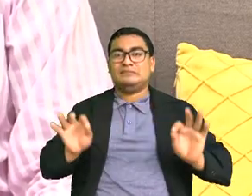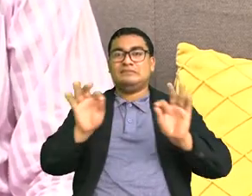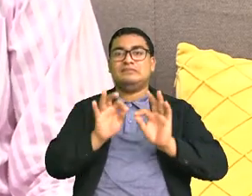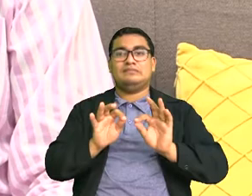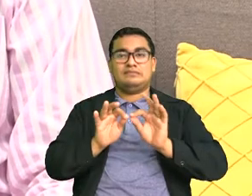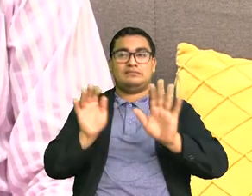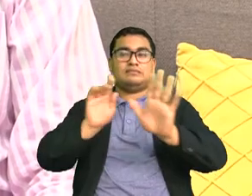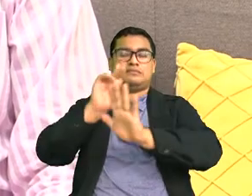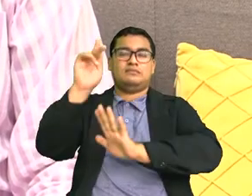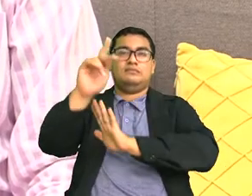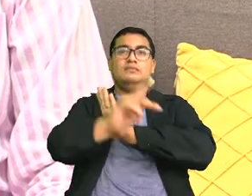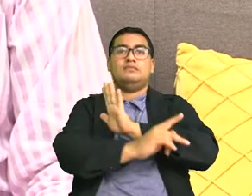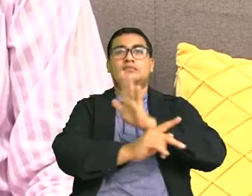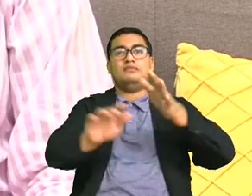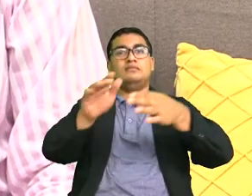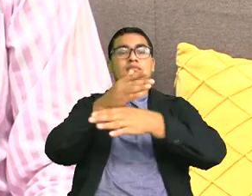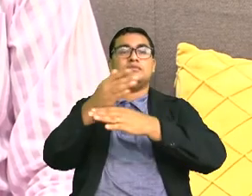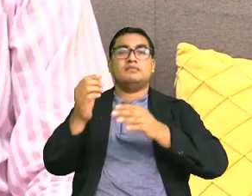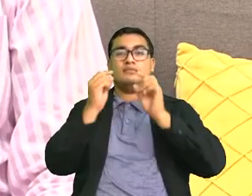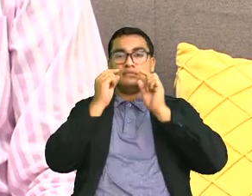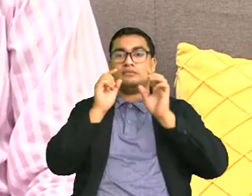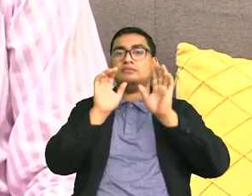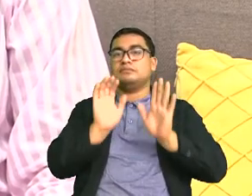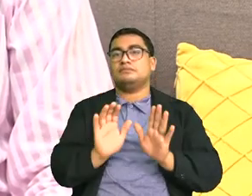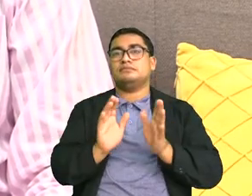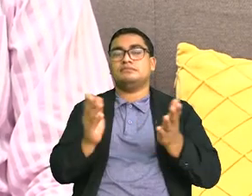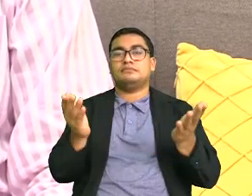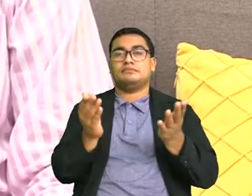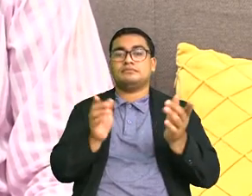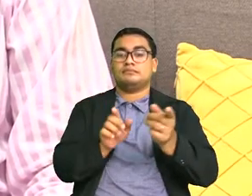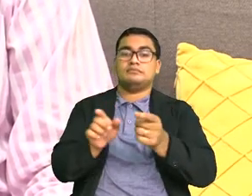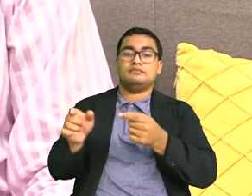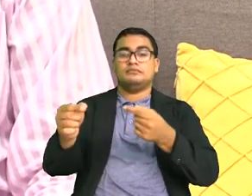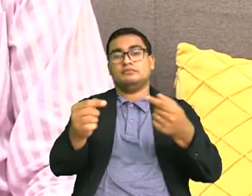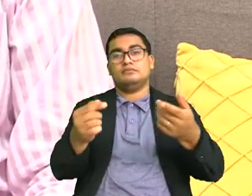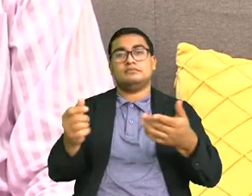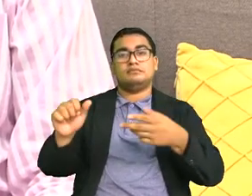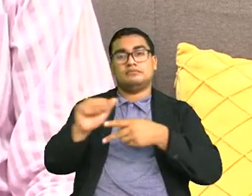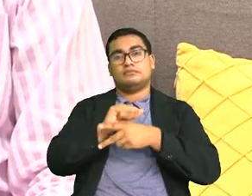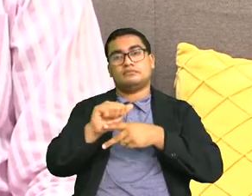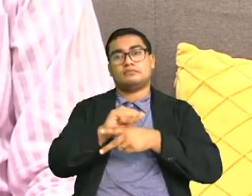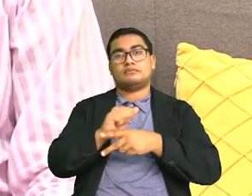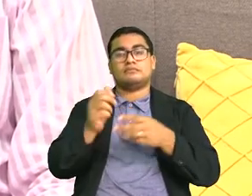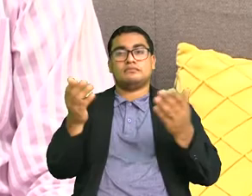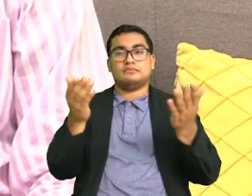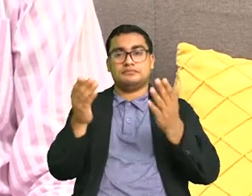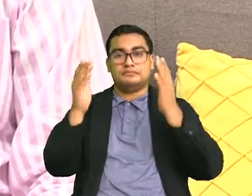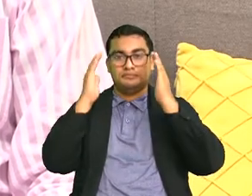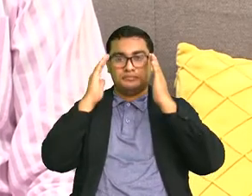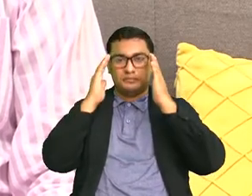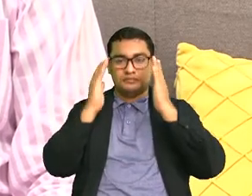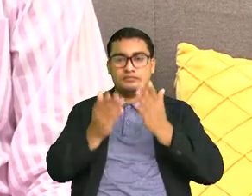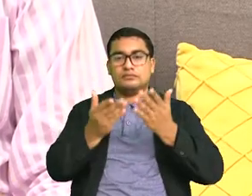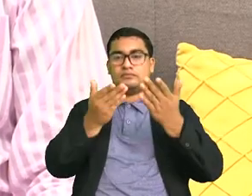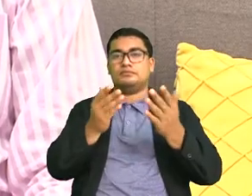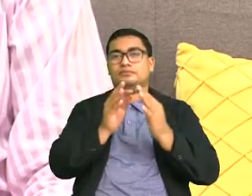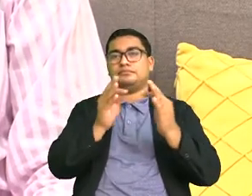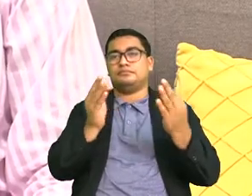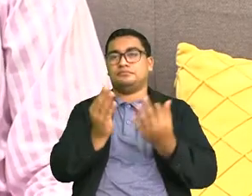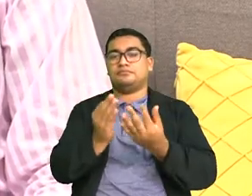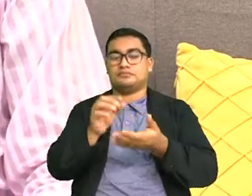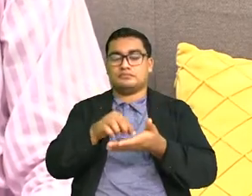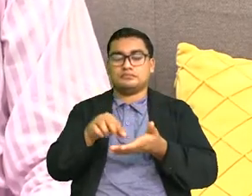en cualquier zona y ha sido una estrategia de que se ha venido implementando en cómo poner a disposición de la familia la semilla de buena